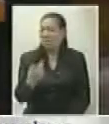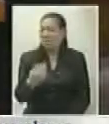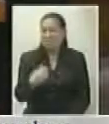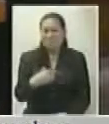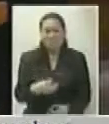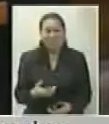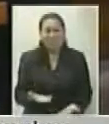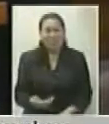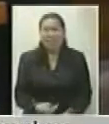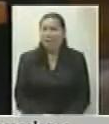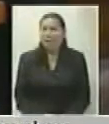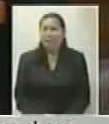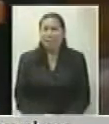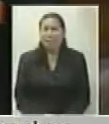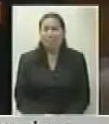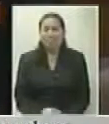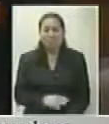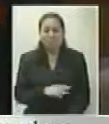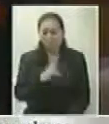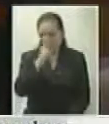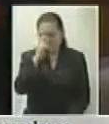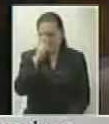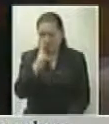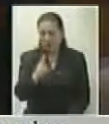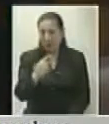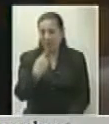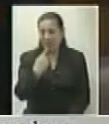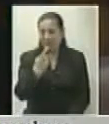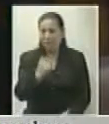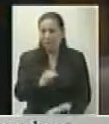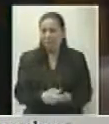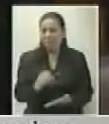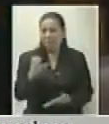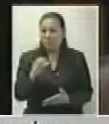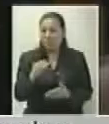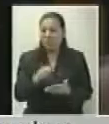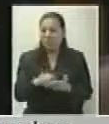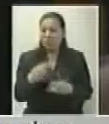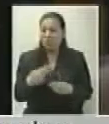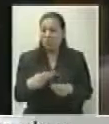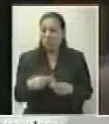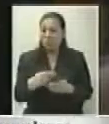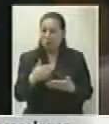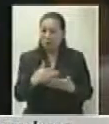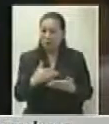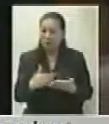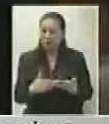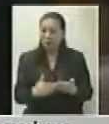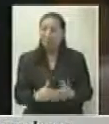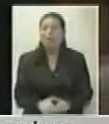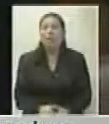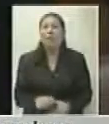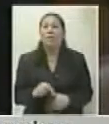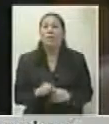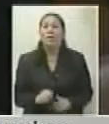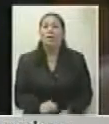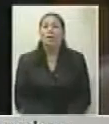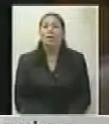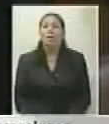inexplicable. La verdad, con todo respeto, porque él dice que lo único que se busca es anotar los nombres en una lista que lo hará la Asamblea Nacional de